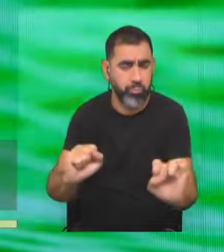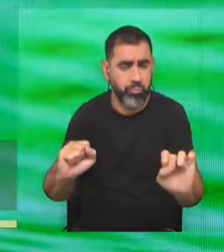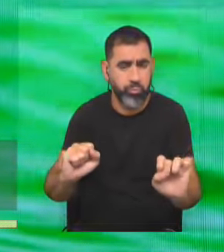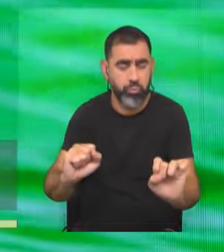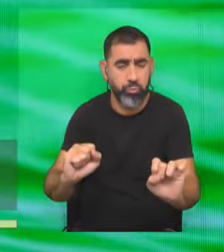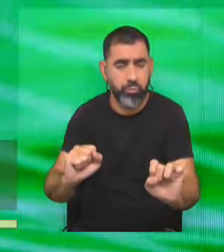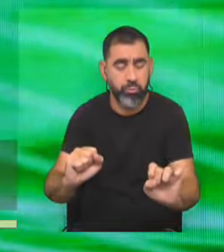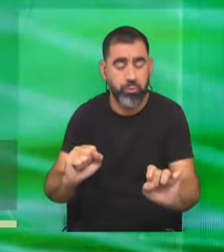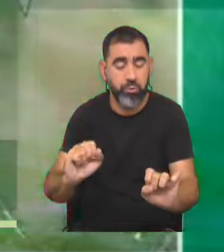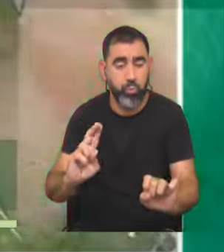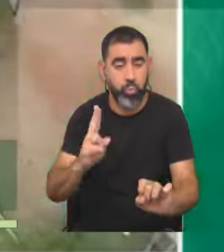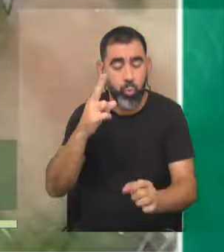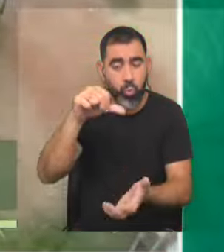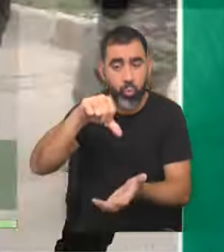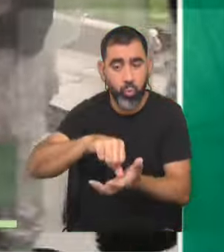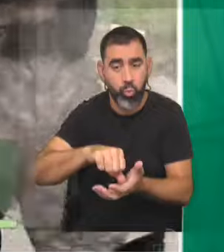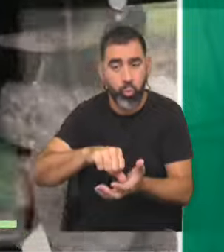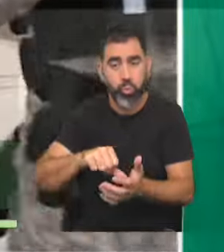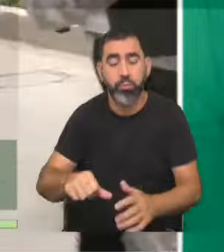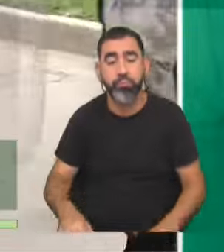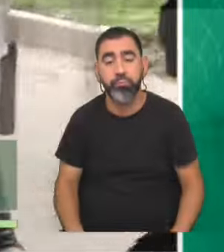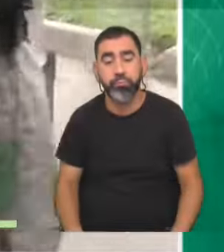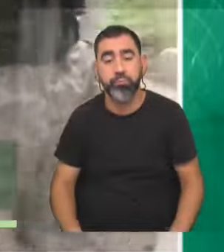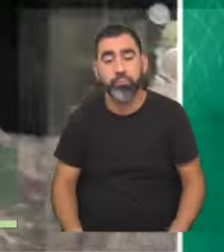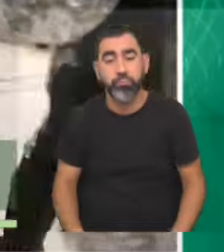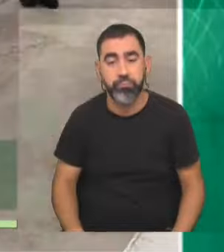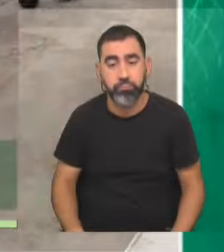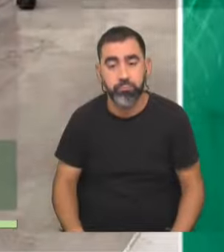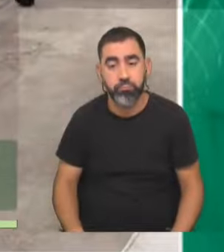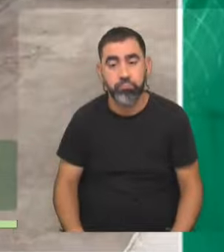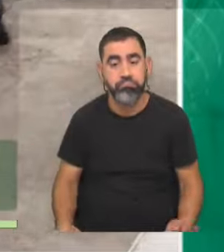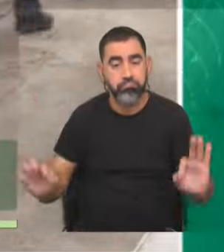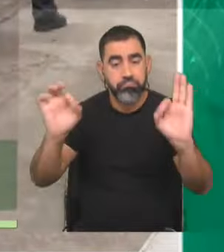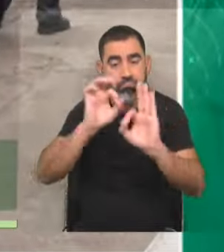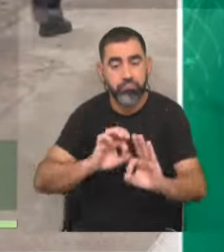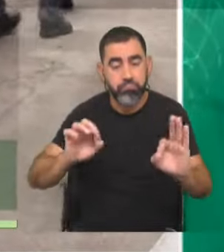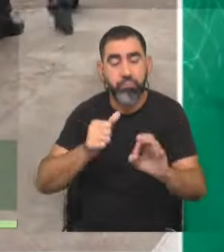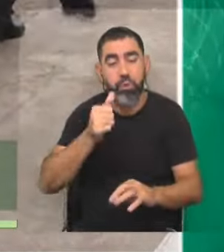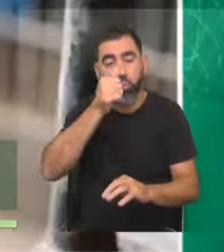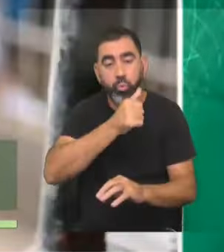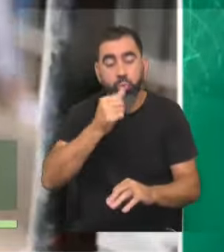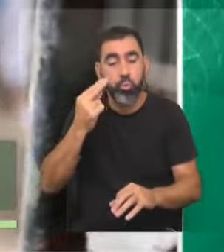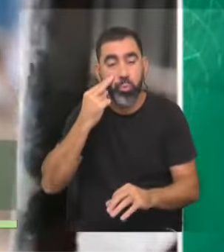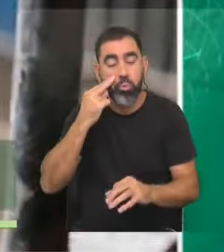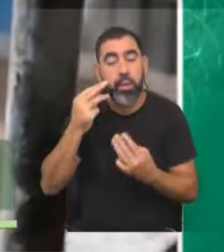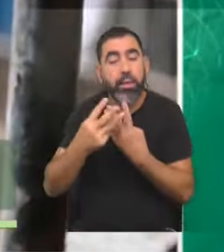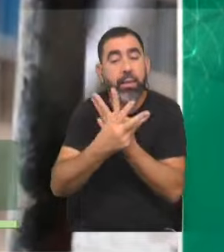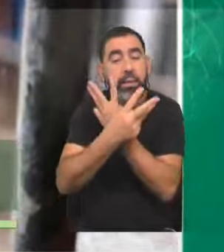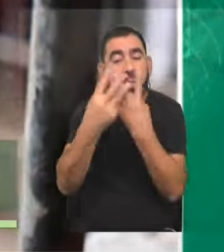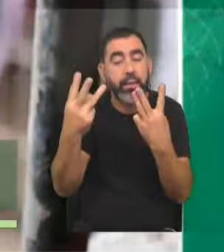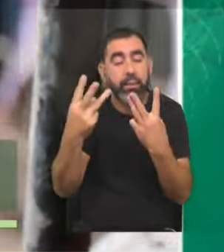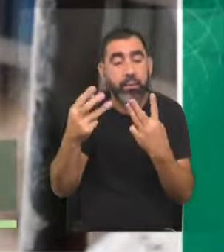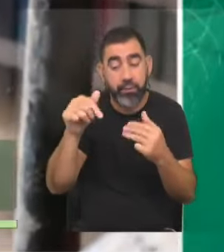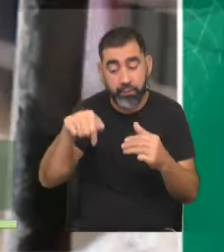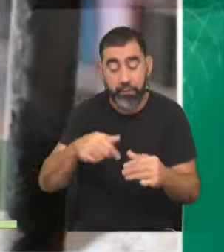nivel de de país el nivel de problemática sin resolver sin resolver el problema de fondo la actual